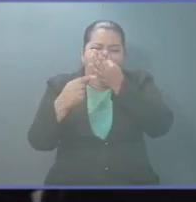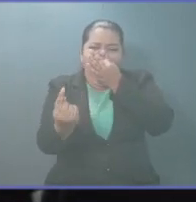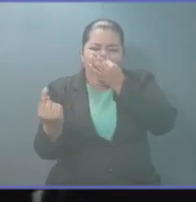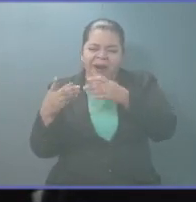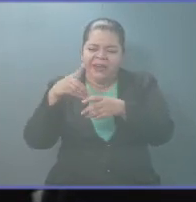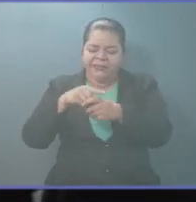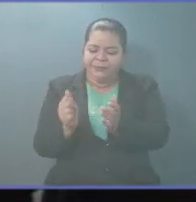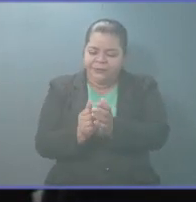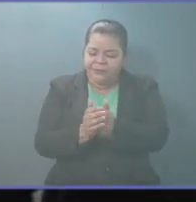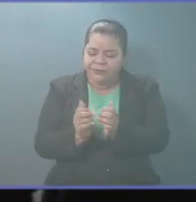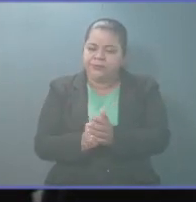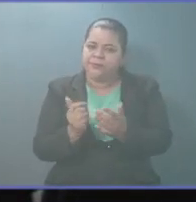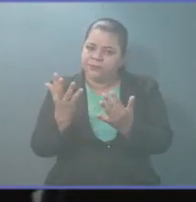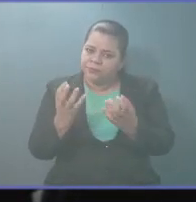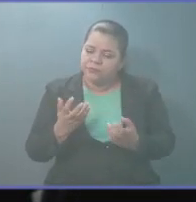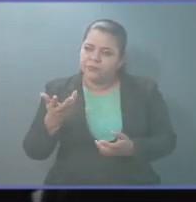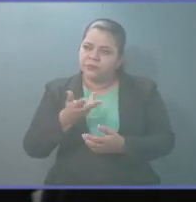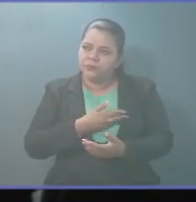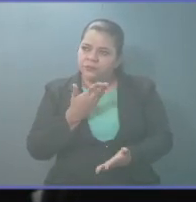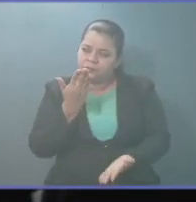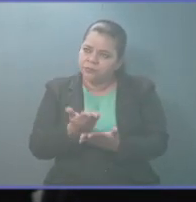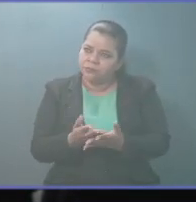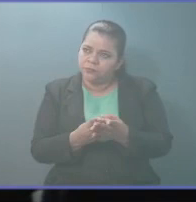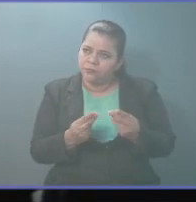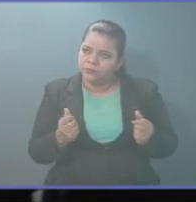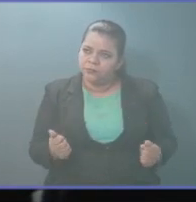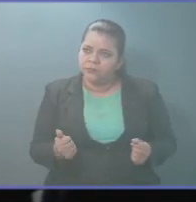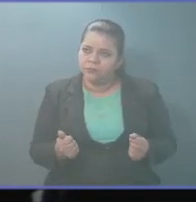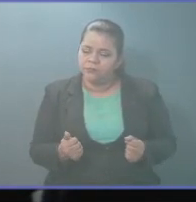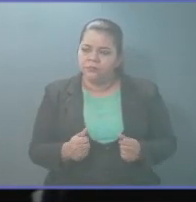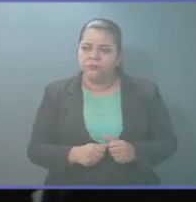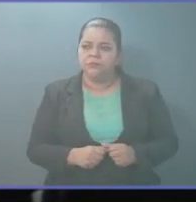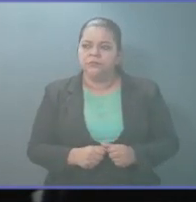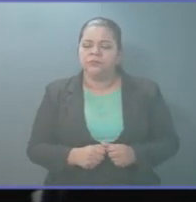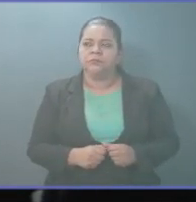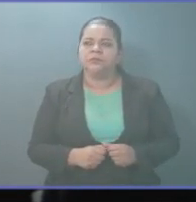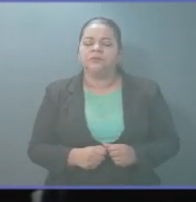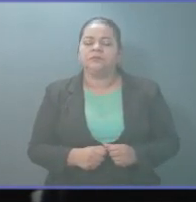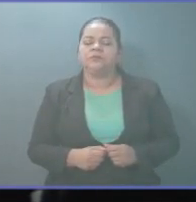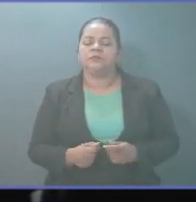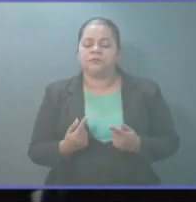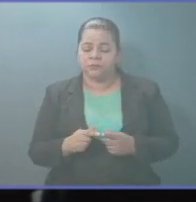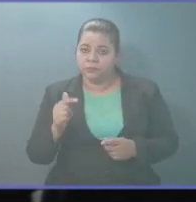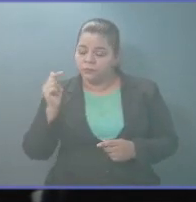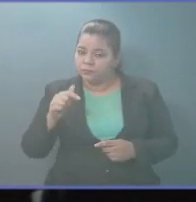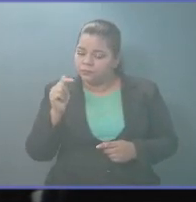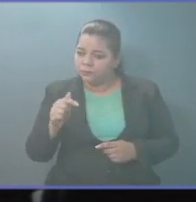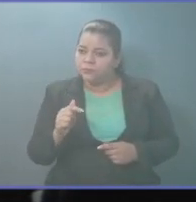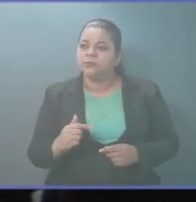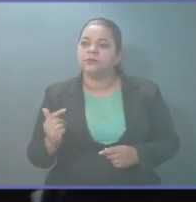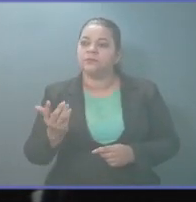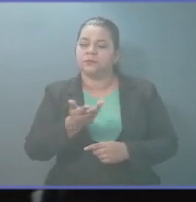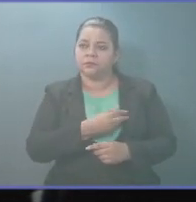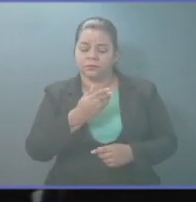asignaciones presupuestarias del próximo presupuesto general de la Nación. Pero ustedes,